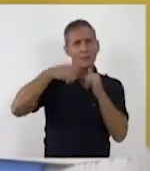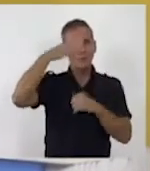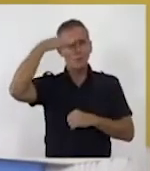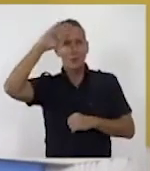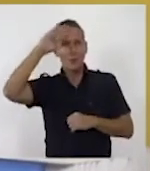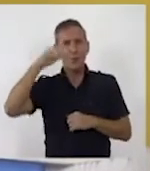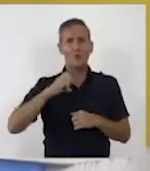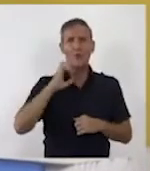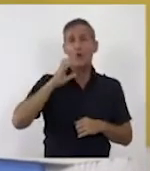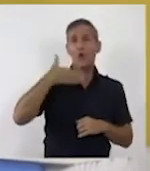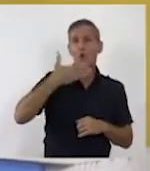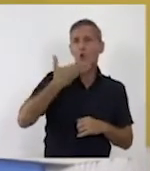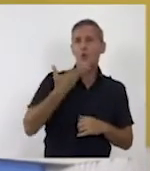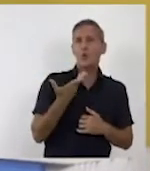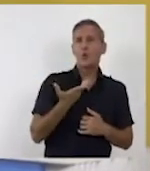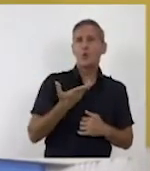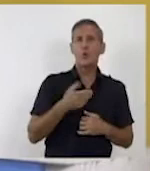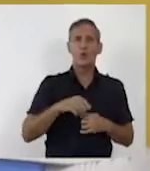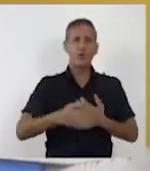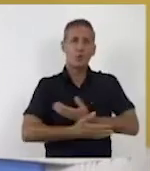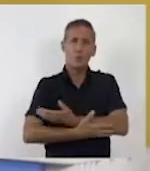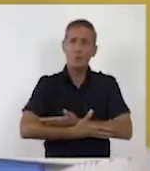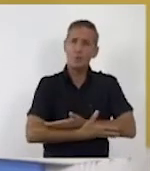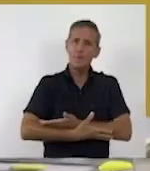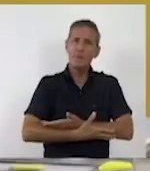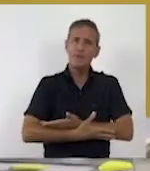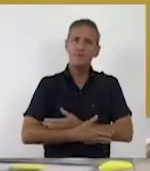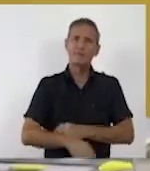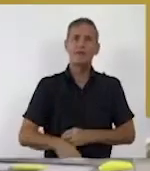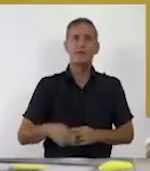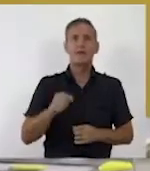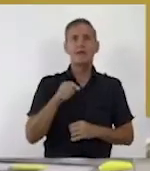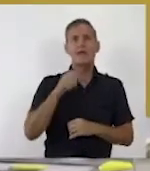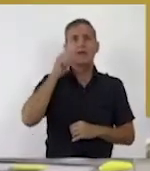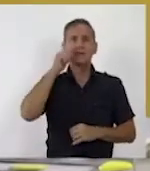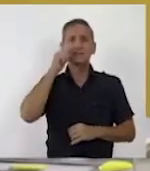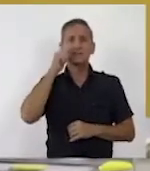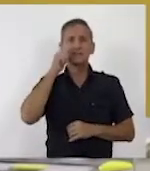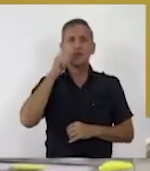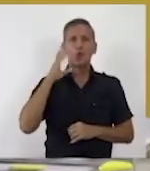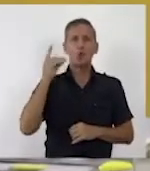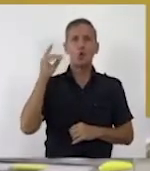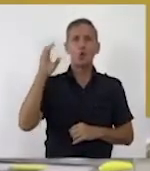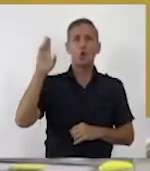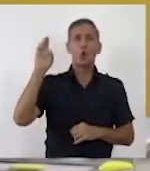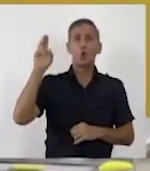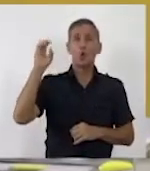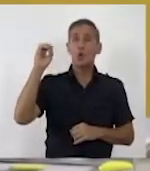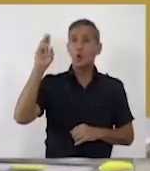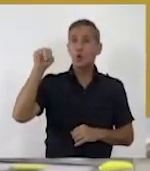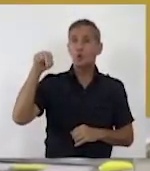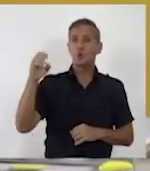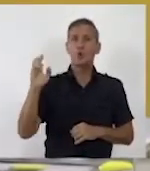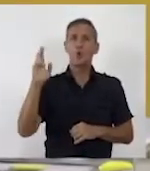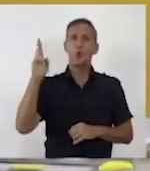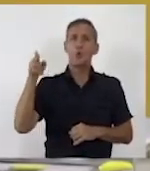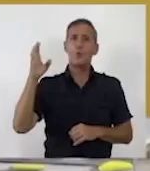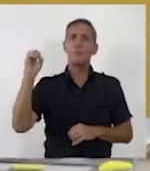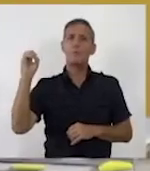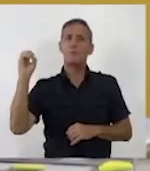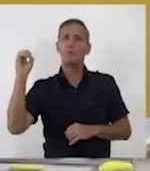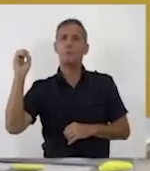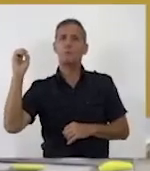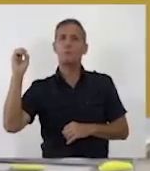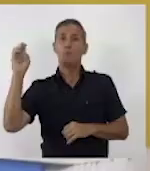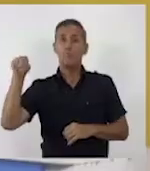refiere al cuento bebé y el señor don pomposo que aparece en el libro de la edad de oro escrito por jose